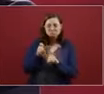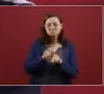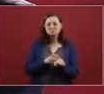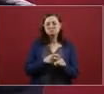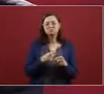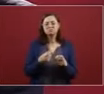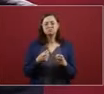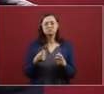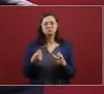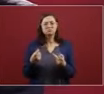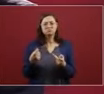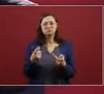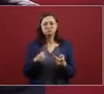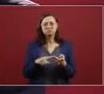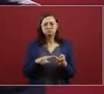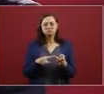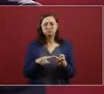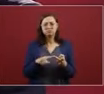un periodismo